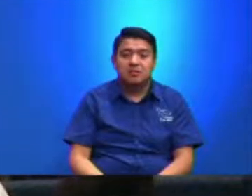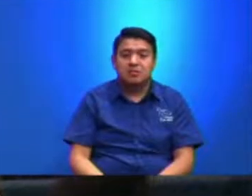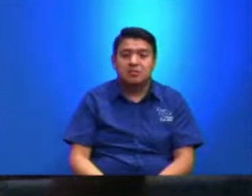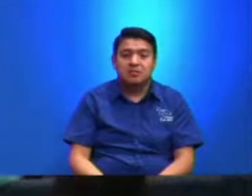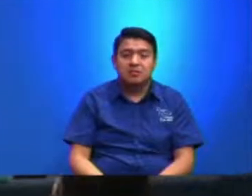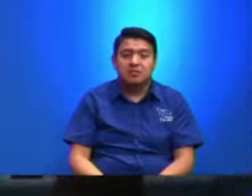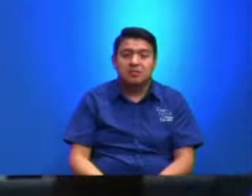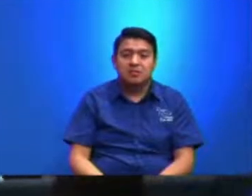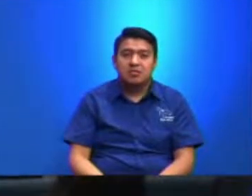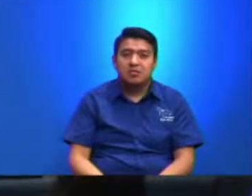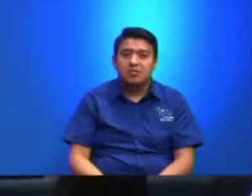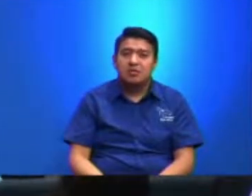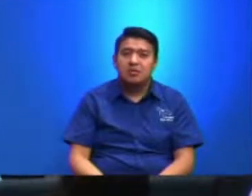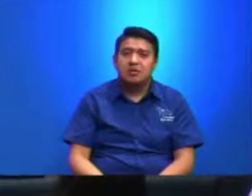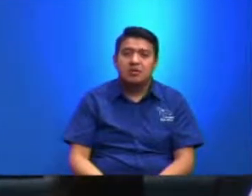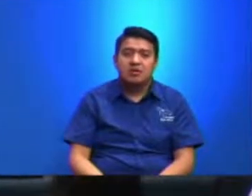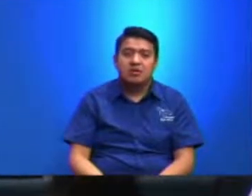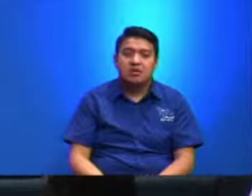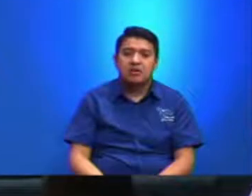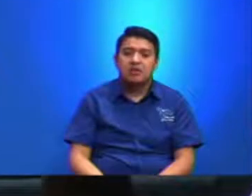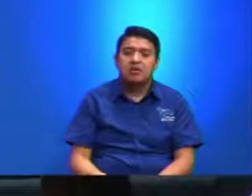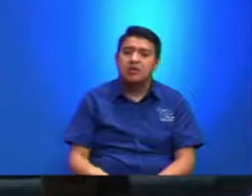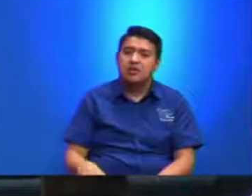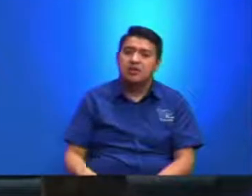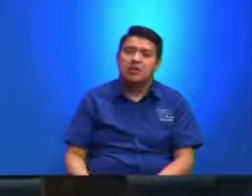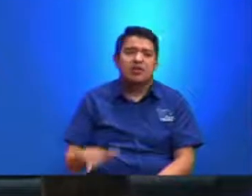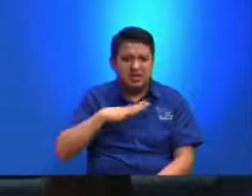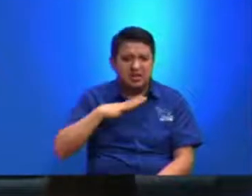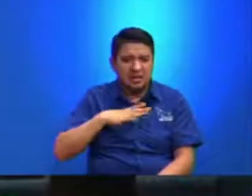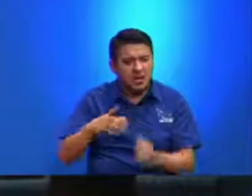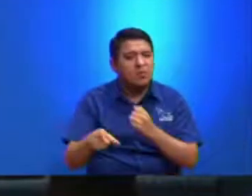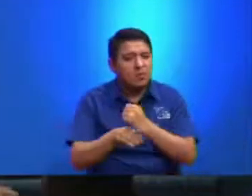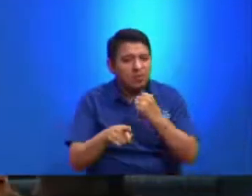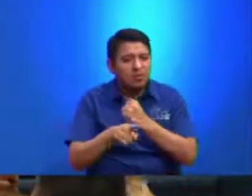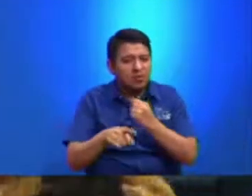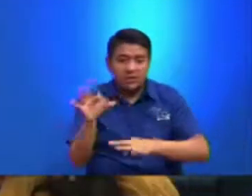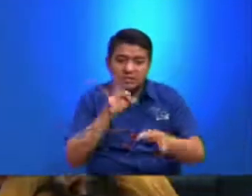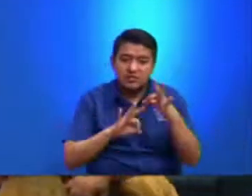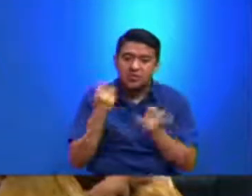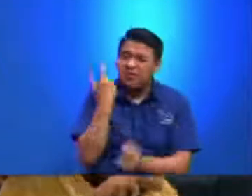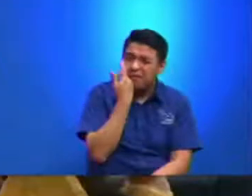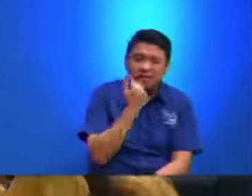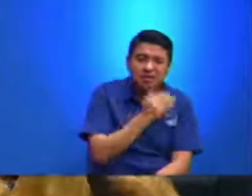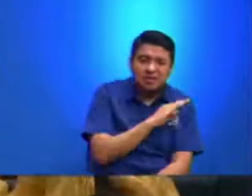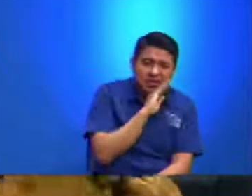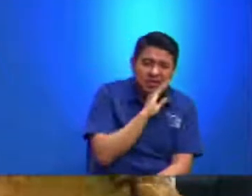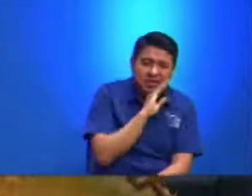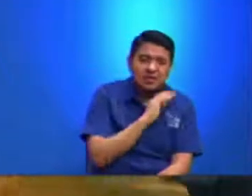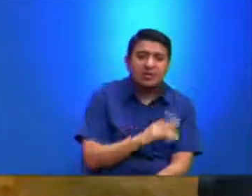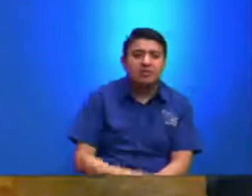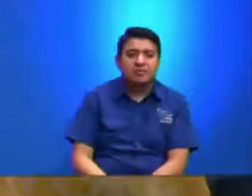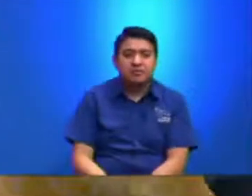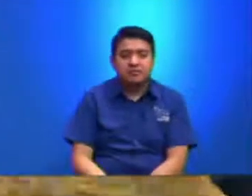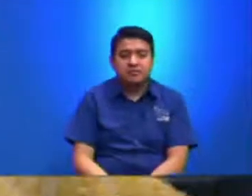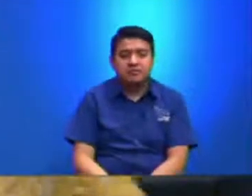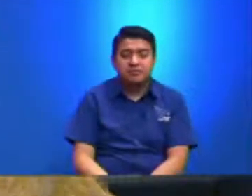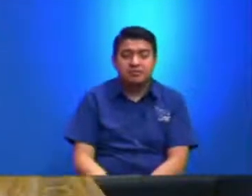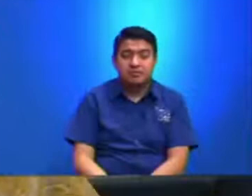salir de alguna situación, no solamente física, pero sí en lo físico, que vengan